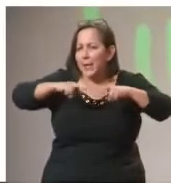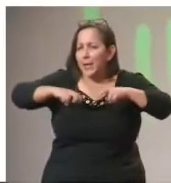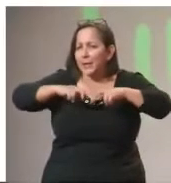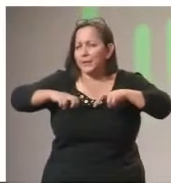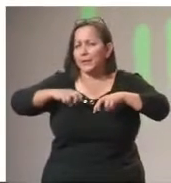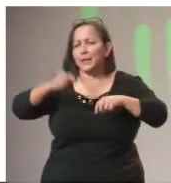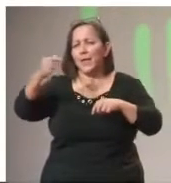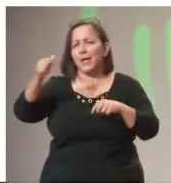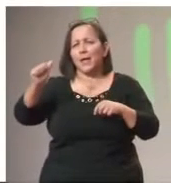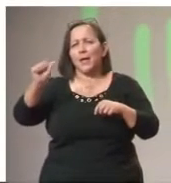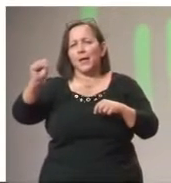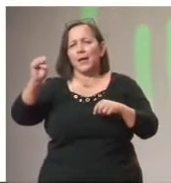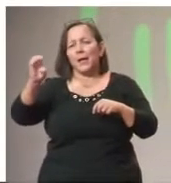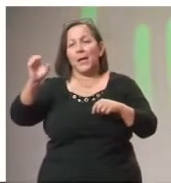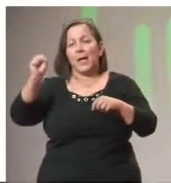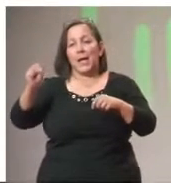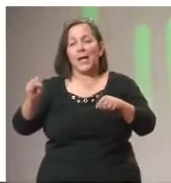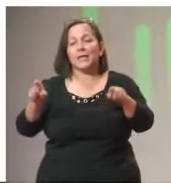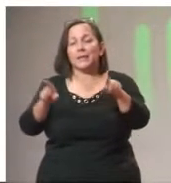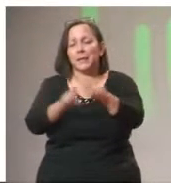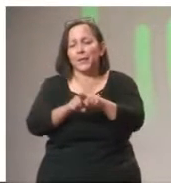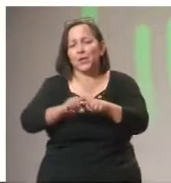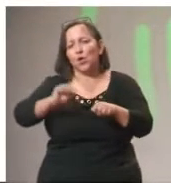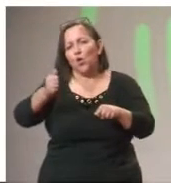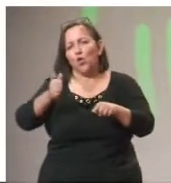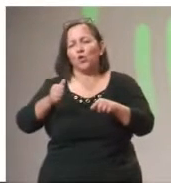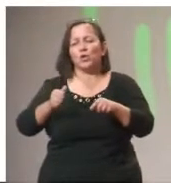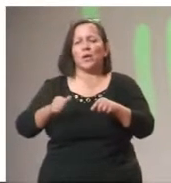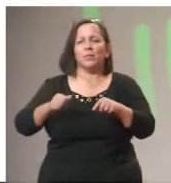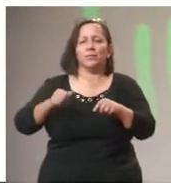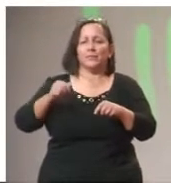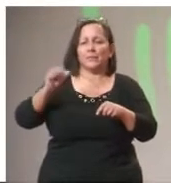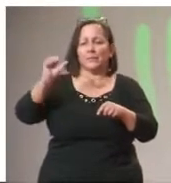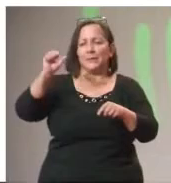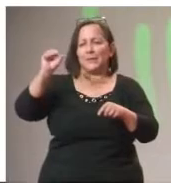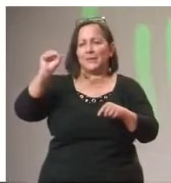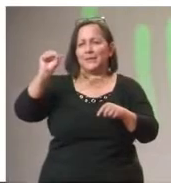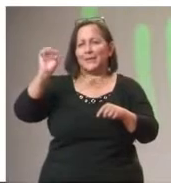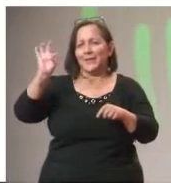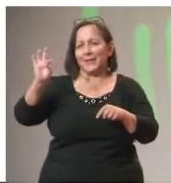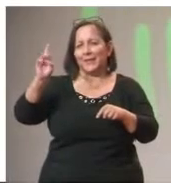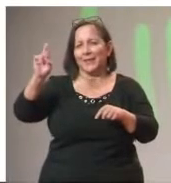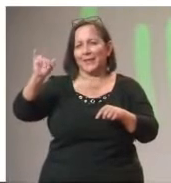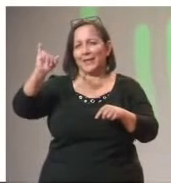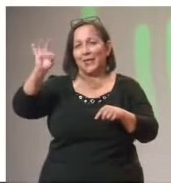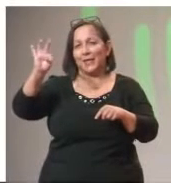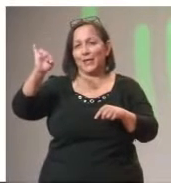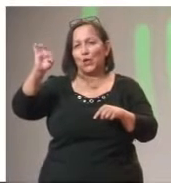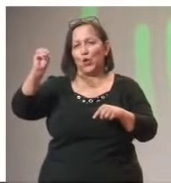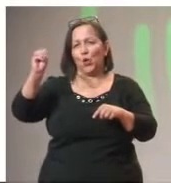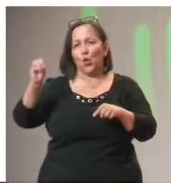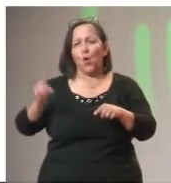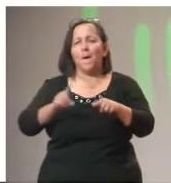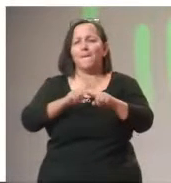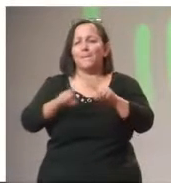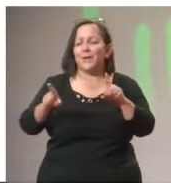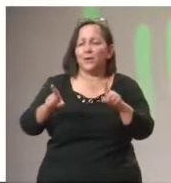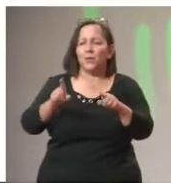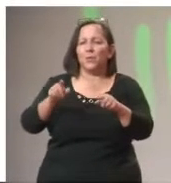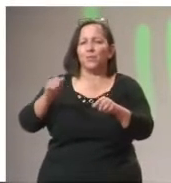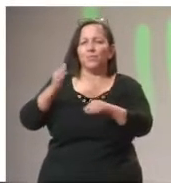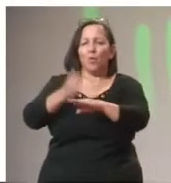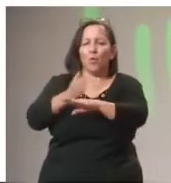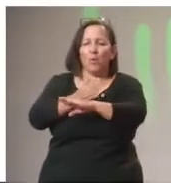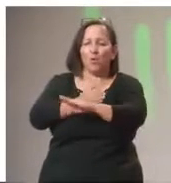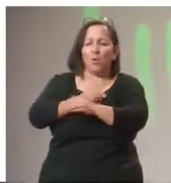trazador, pero es radioactivo. No hay que preocuparse, no pasa nada cuando uno toma tritio, pero tiene un decaimiento con el tiempo. Entonces,